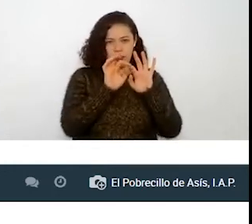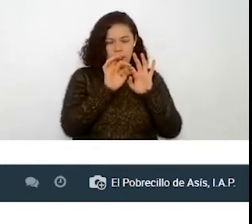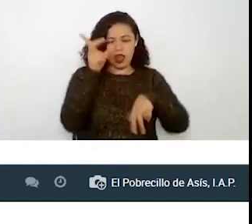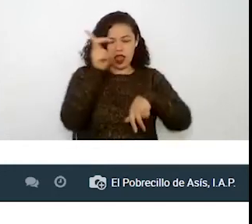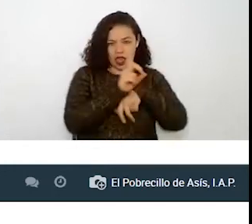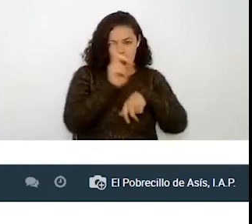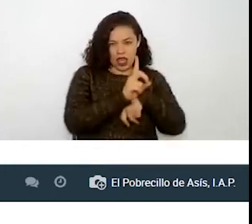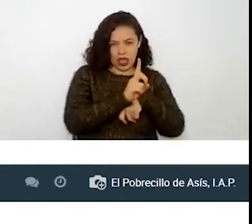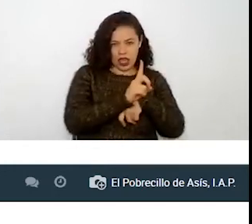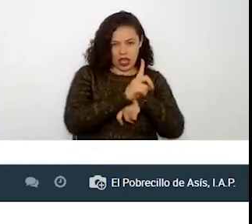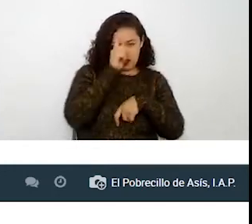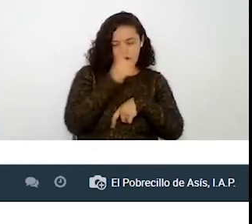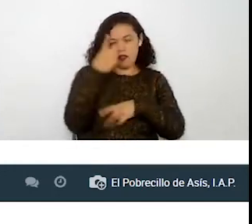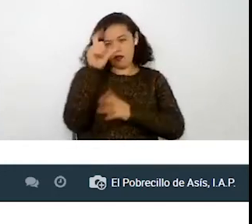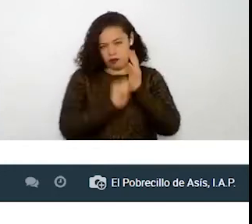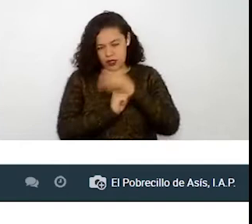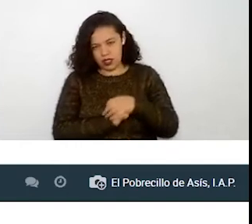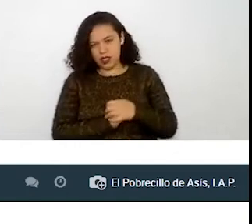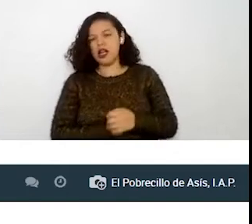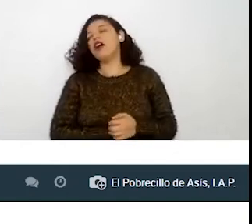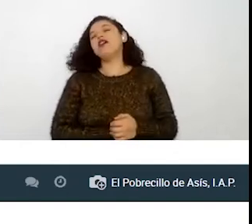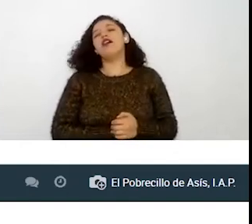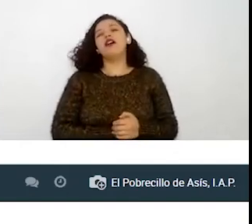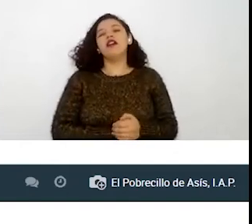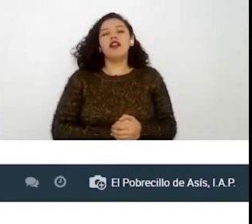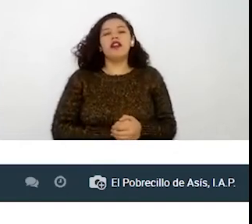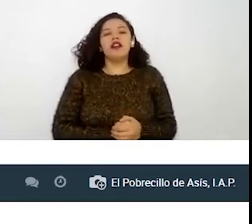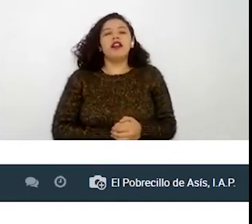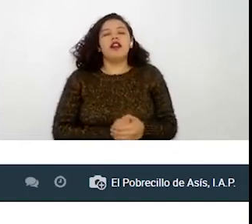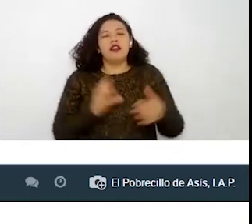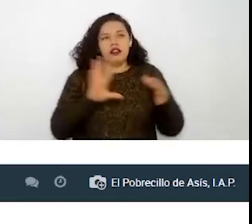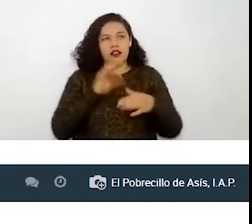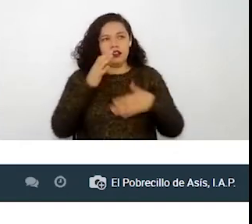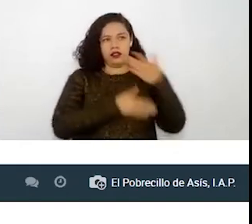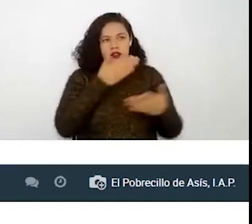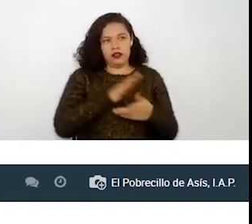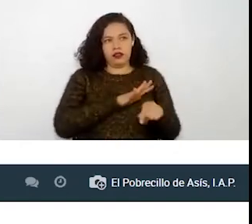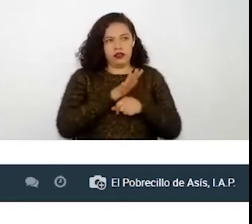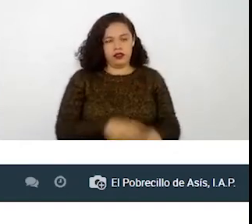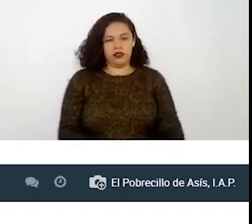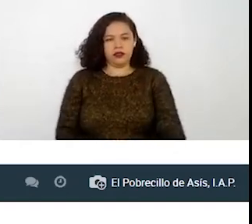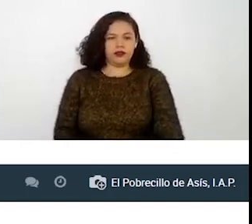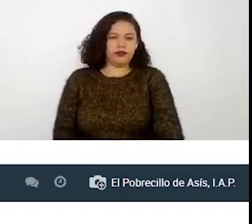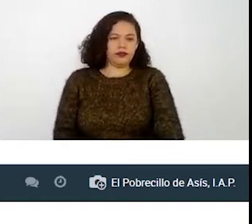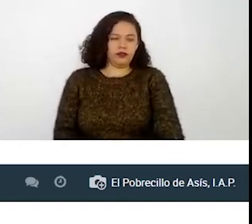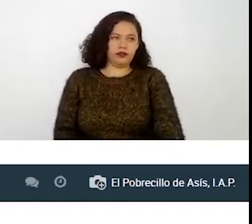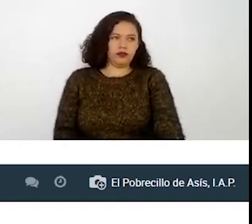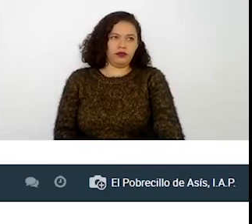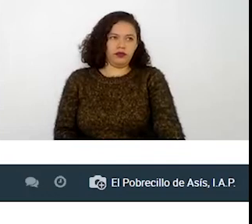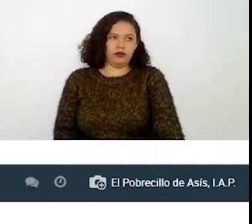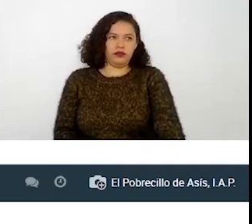por mes la descripción específica de este servicio cuál sería o sea ustedes qué